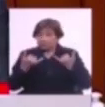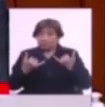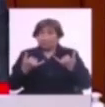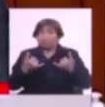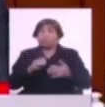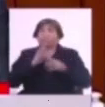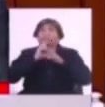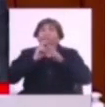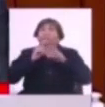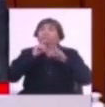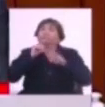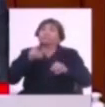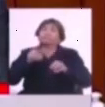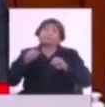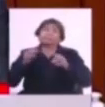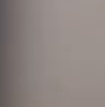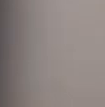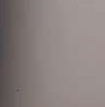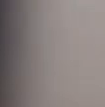defenestra todo.